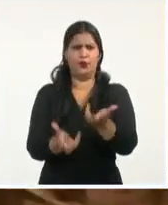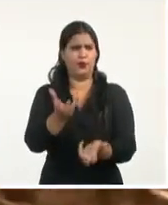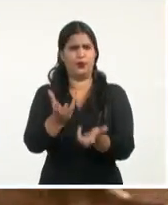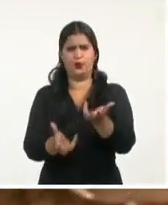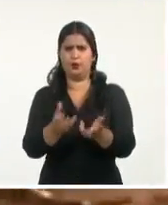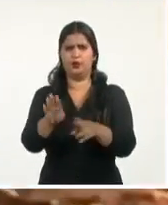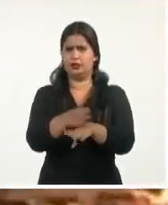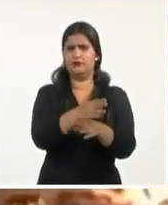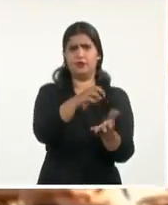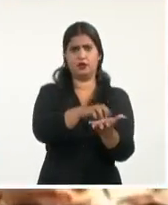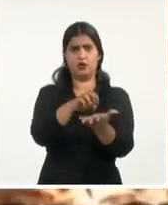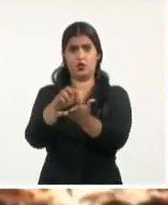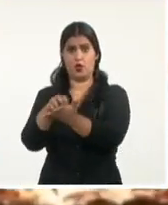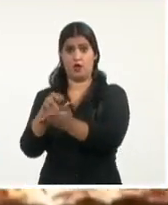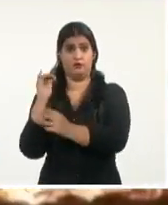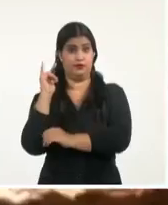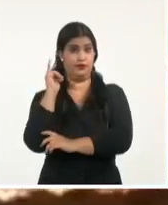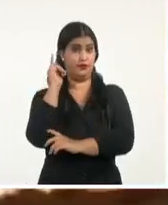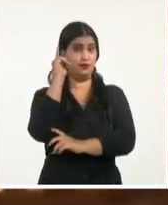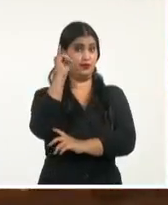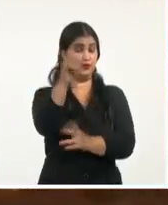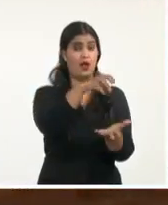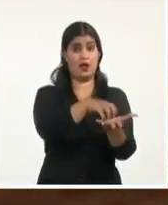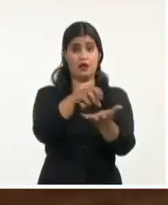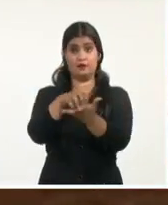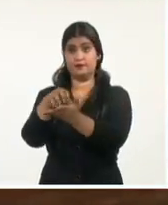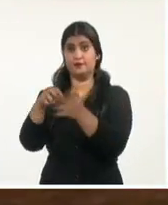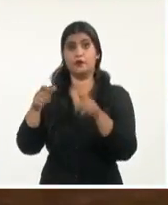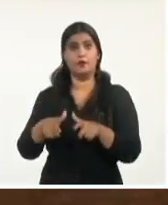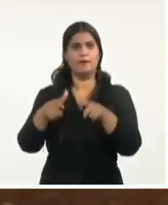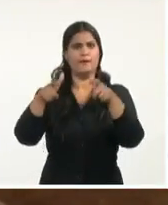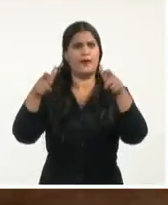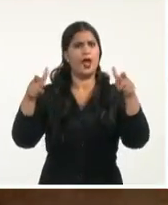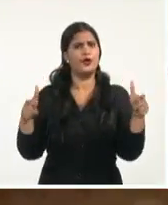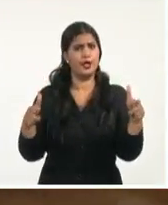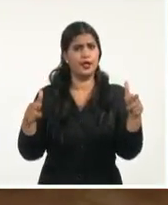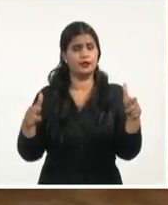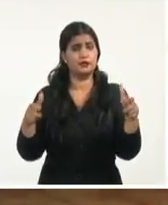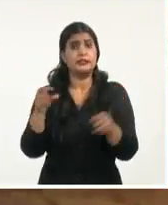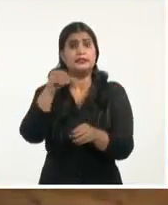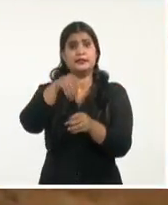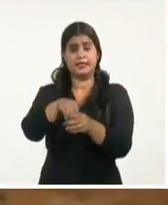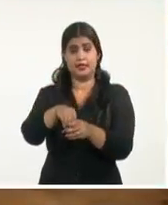hasta Wyoming. Más de la mitad de los mayores incendios se concentraron en los estados de Arizona,